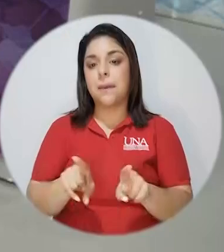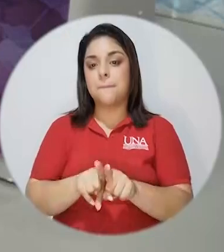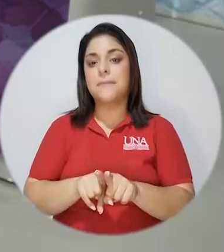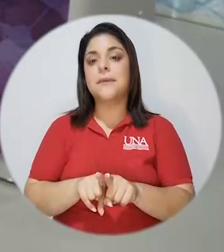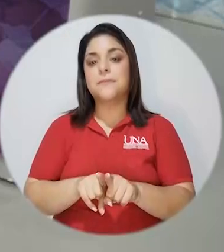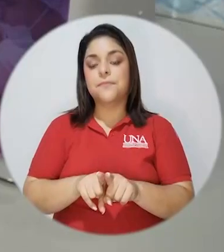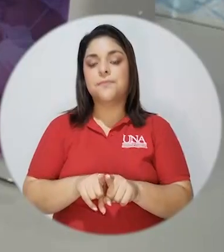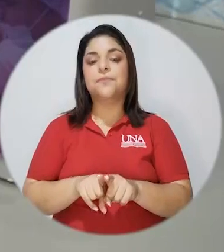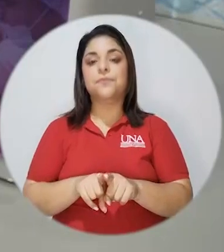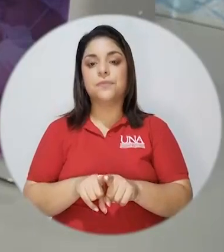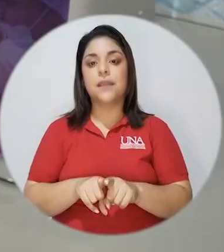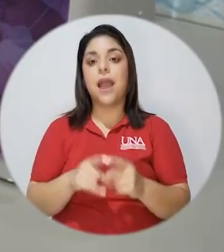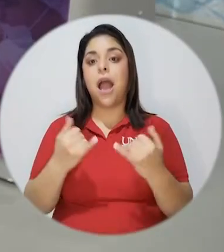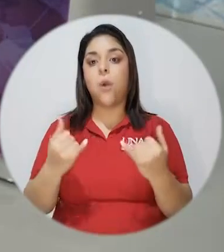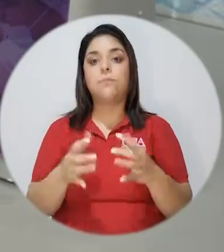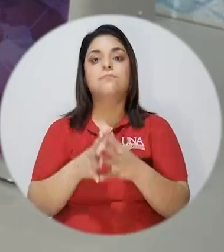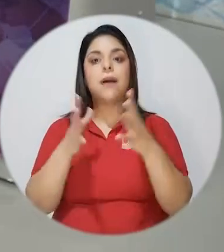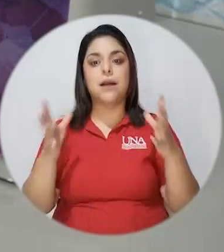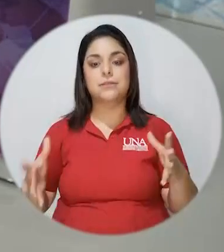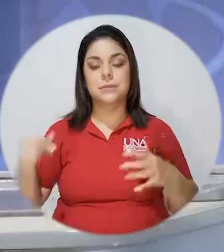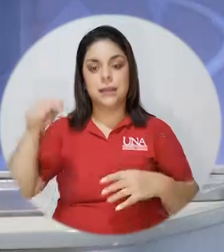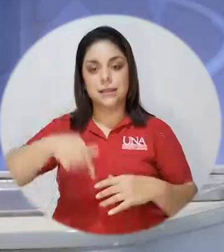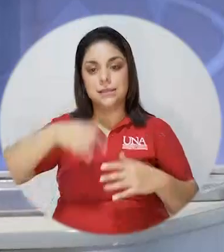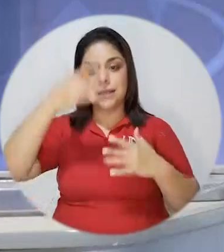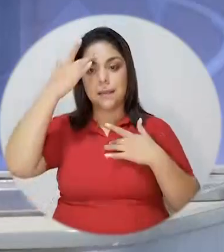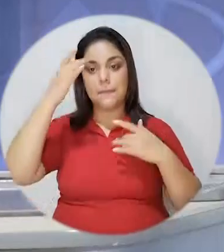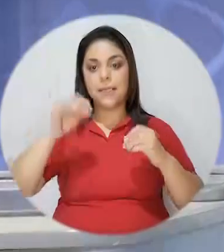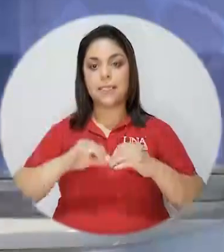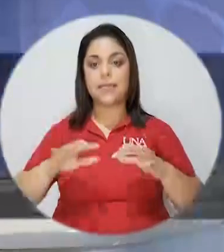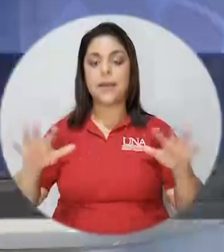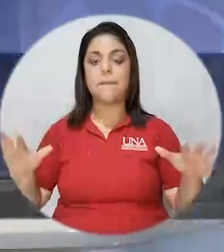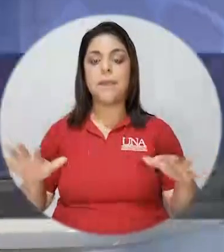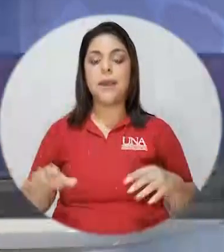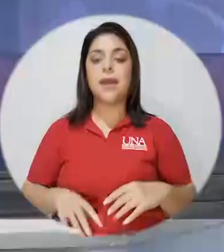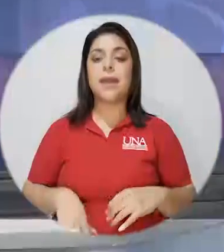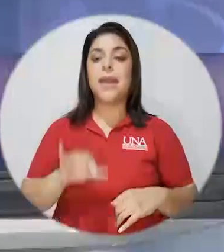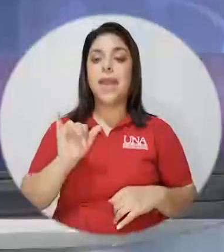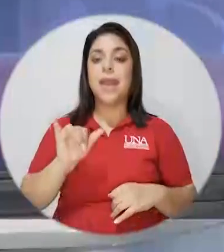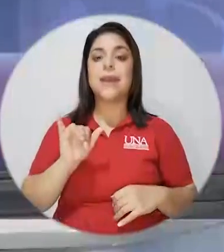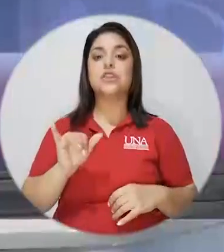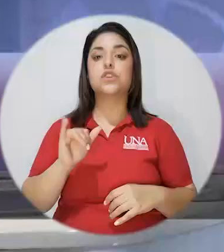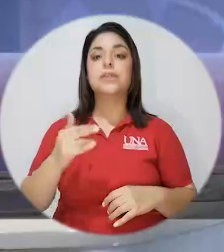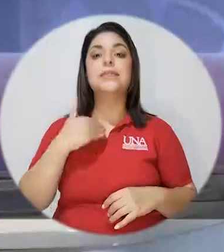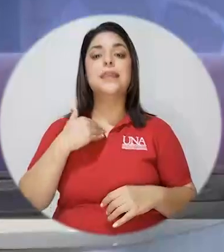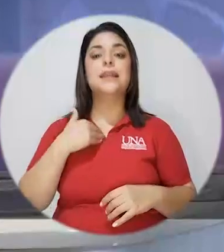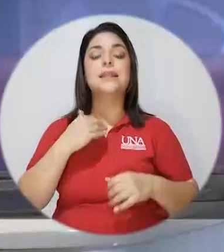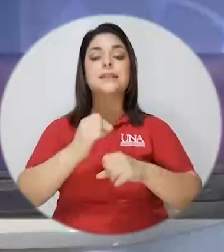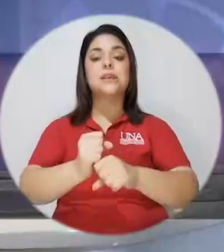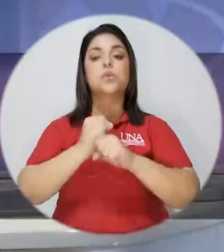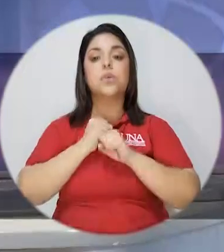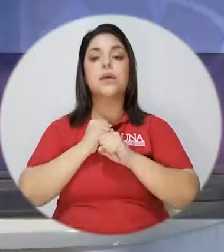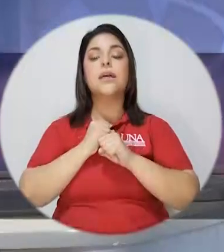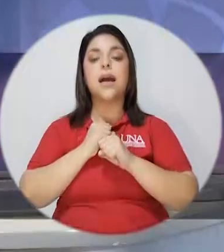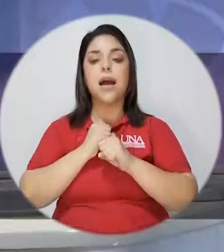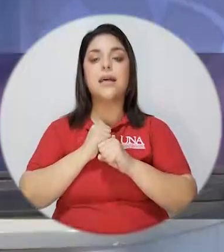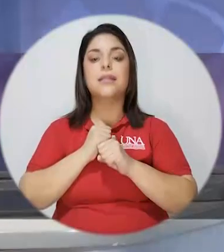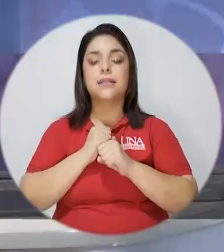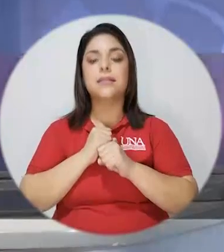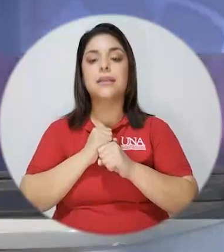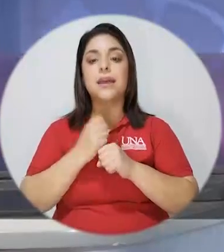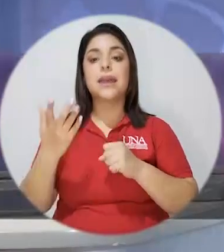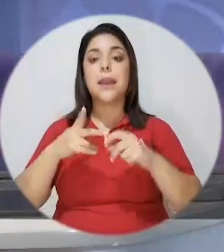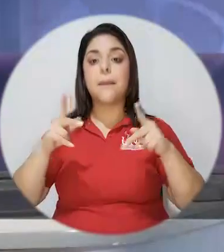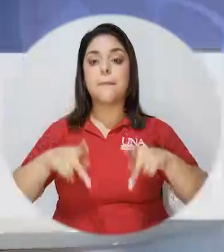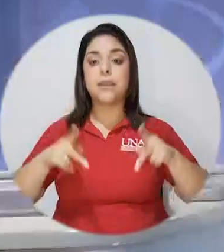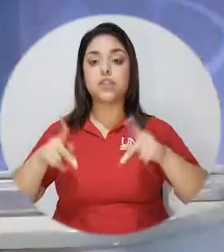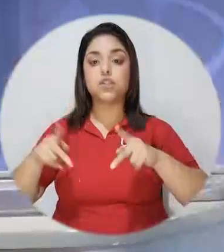también ha explotado en esta pandemia. Y que también ha implicado, ¿verdad?, un componente de coordinación y seguridad, de estar usted